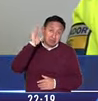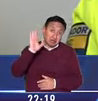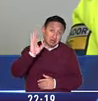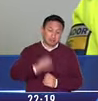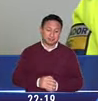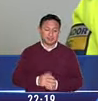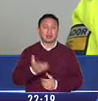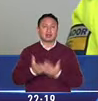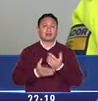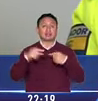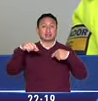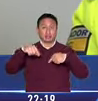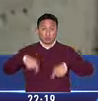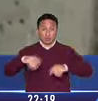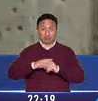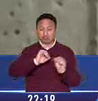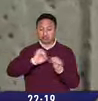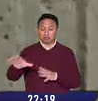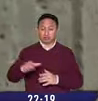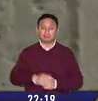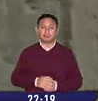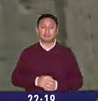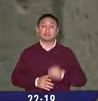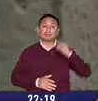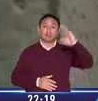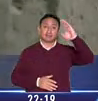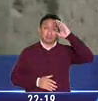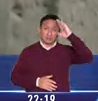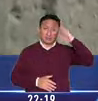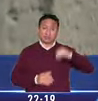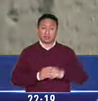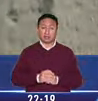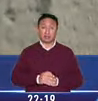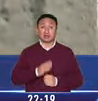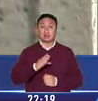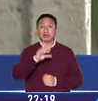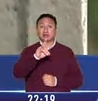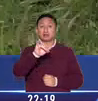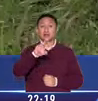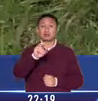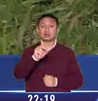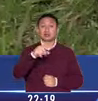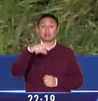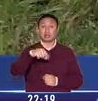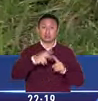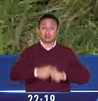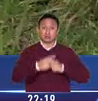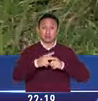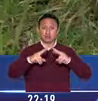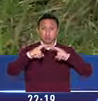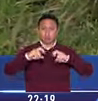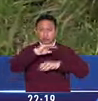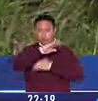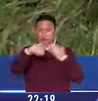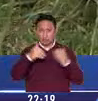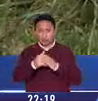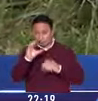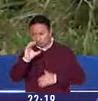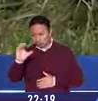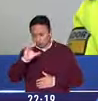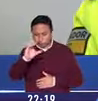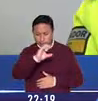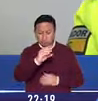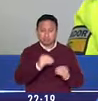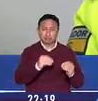que fue arrojado en la vía. Personal de criminalística y DINASED realizaron las pericias pertinentes y barrido en la zona para encontrar mayores